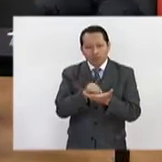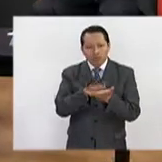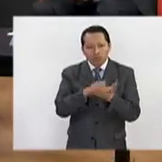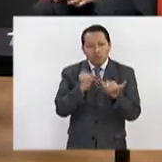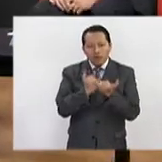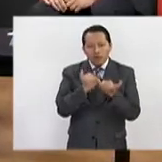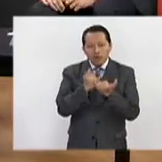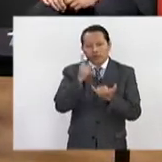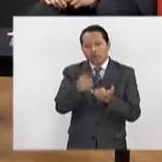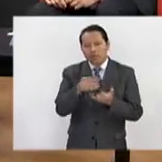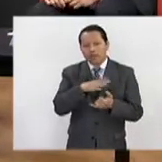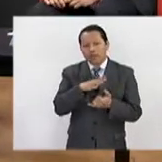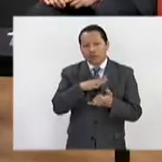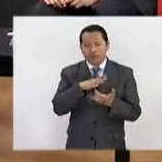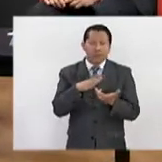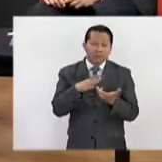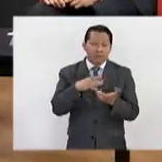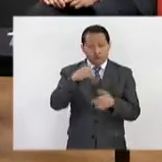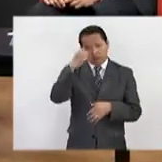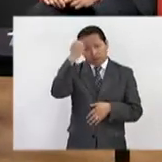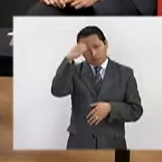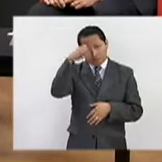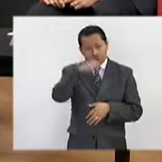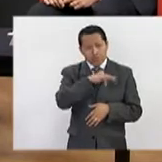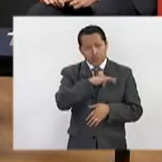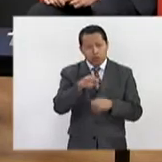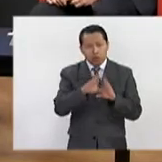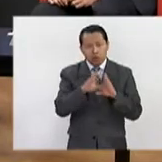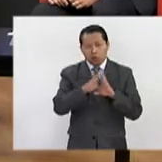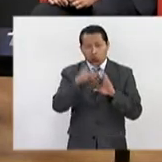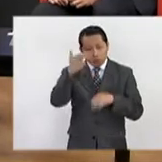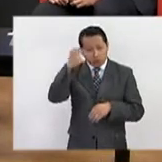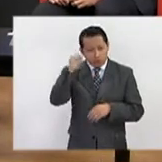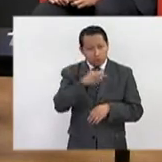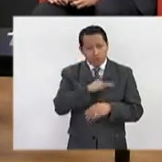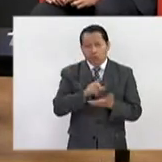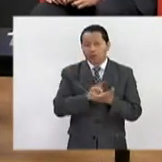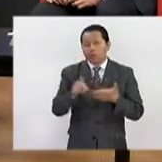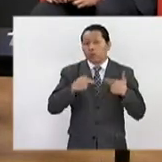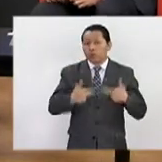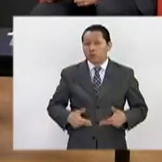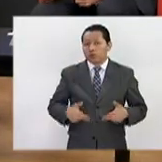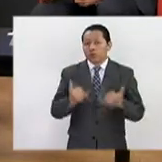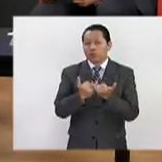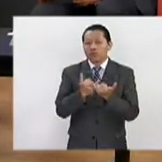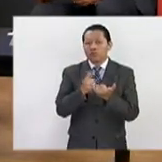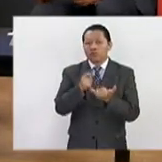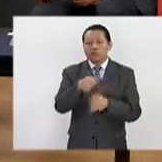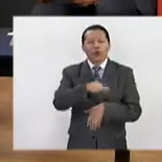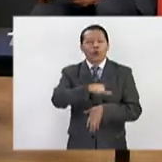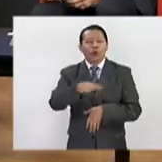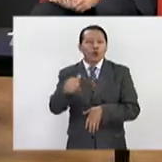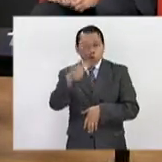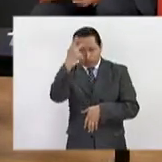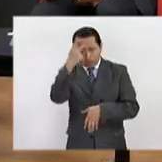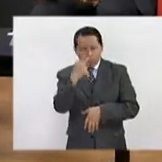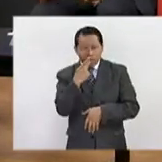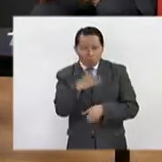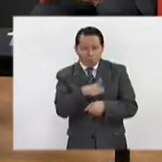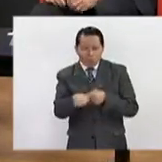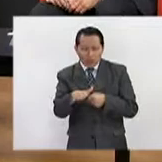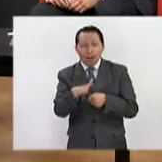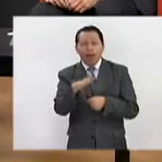supuesto, además de ser un experto en... que el candidato sea un experto en derechos humanos, ¿qué otro perfil debe tener? ¿Qué